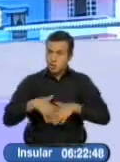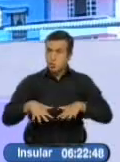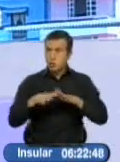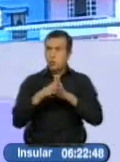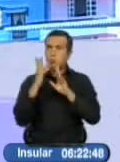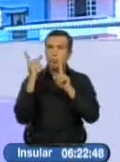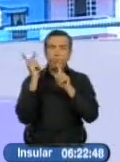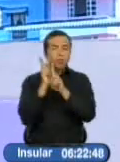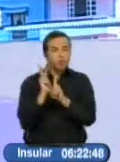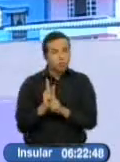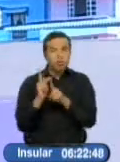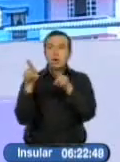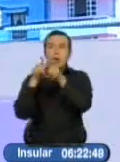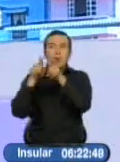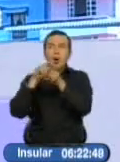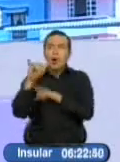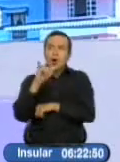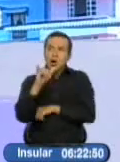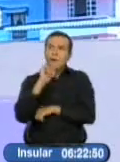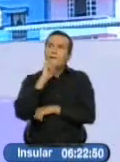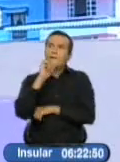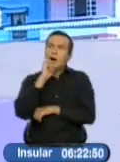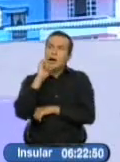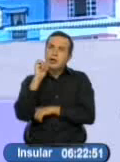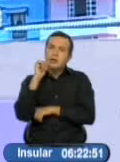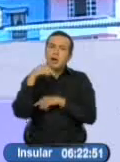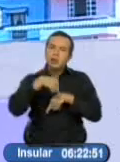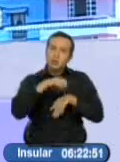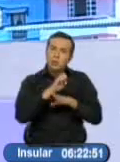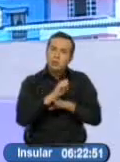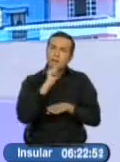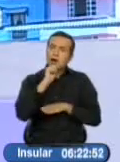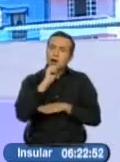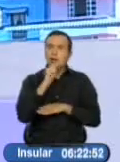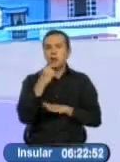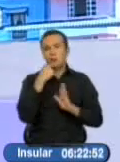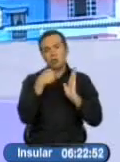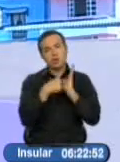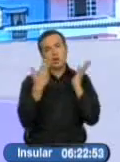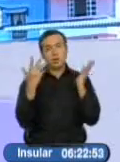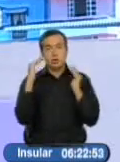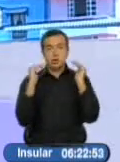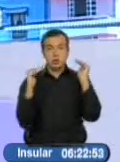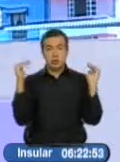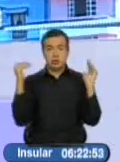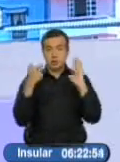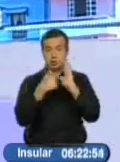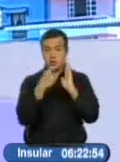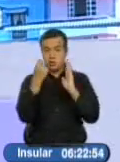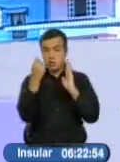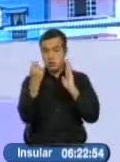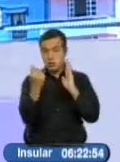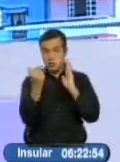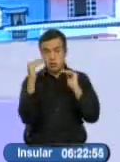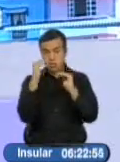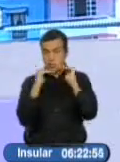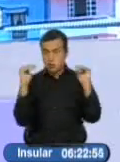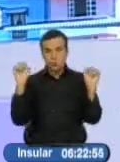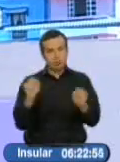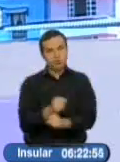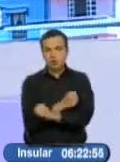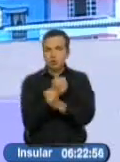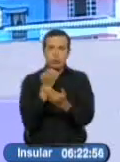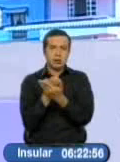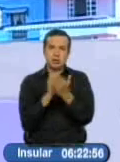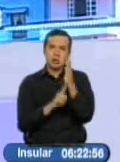que son comunes y que no los hemos logrado tener en el Ecuador. El uno es el equilibrio fiscal. No puedes desarrollar una